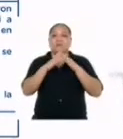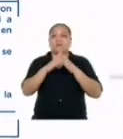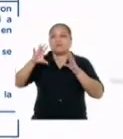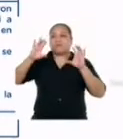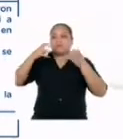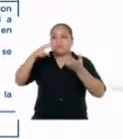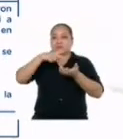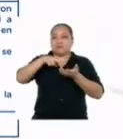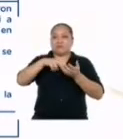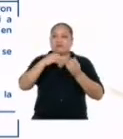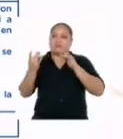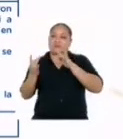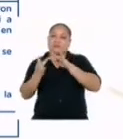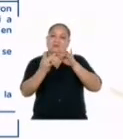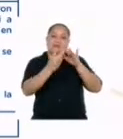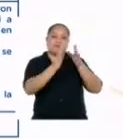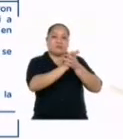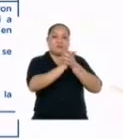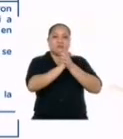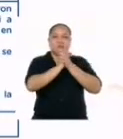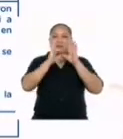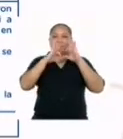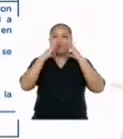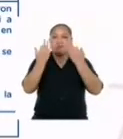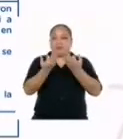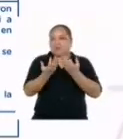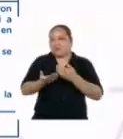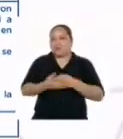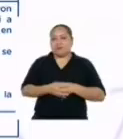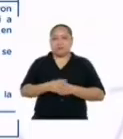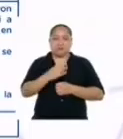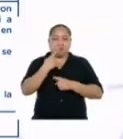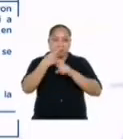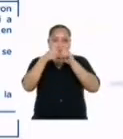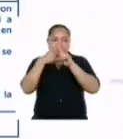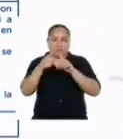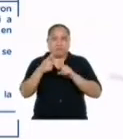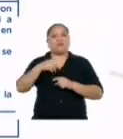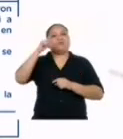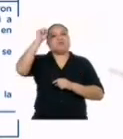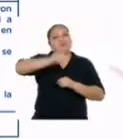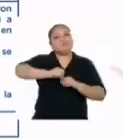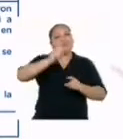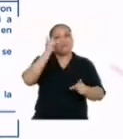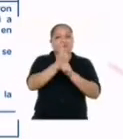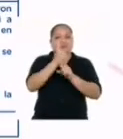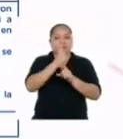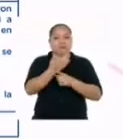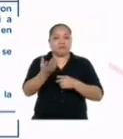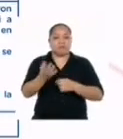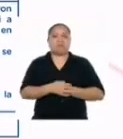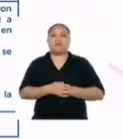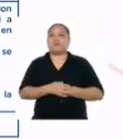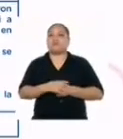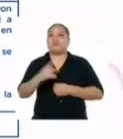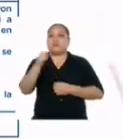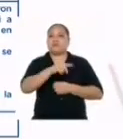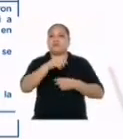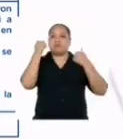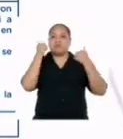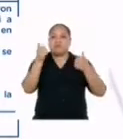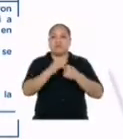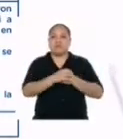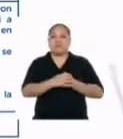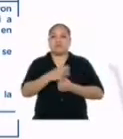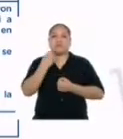baile, cómo me relacioné con mi familia y amigos, todas esas cosas. Es cierto, Jonathan. Eso está